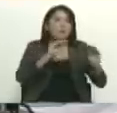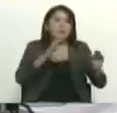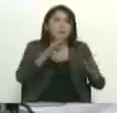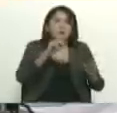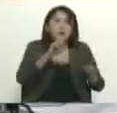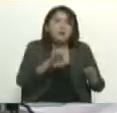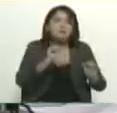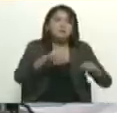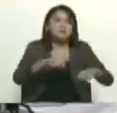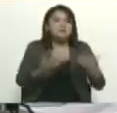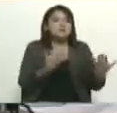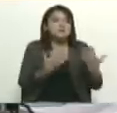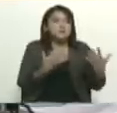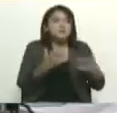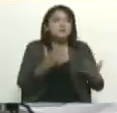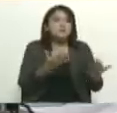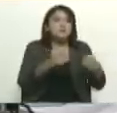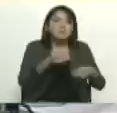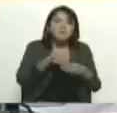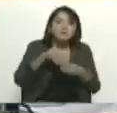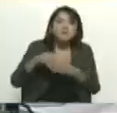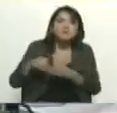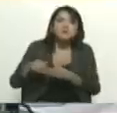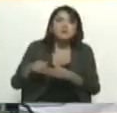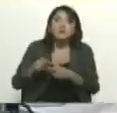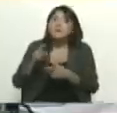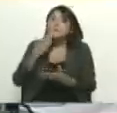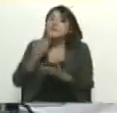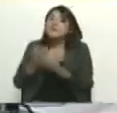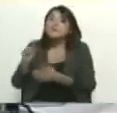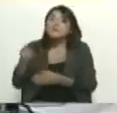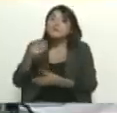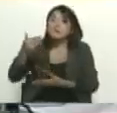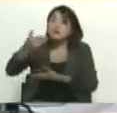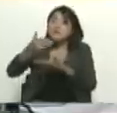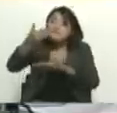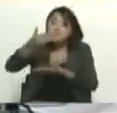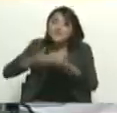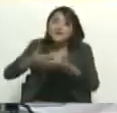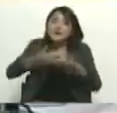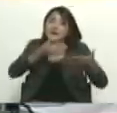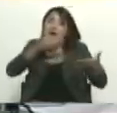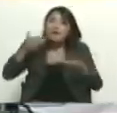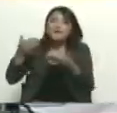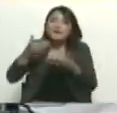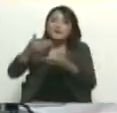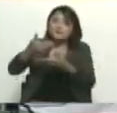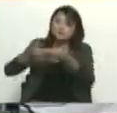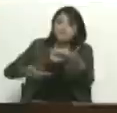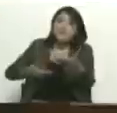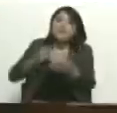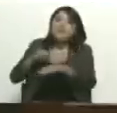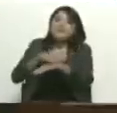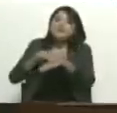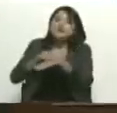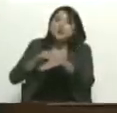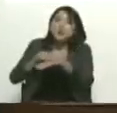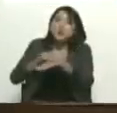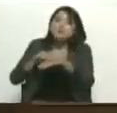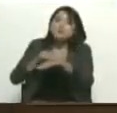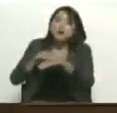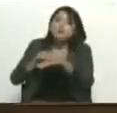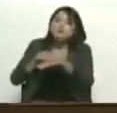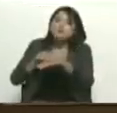Electoral, como primer documento, una carta de disculpa. Una carta de